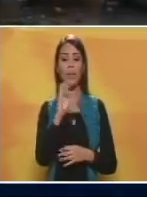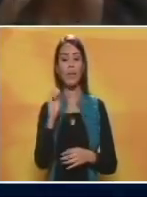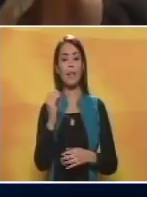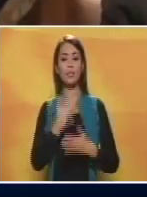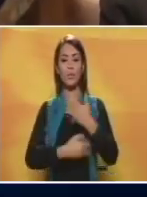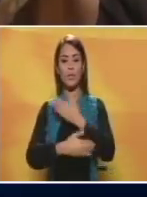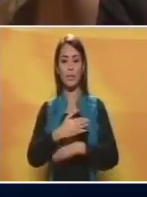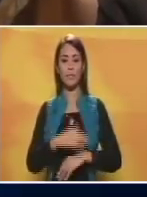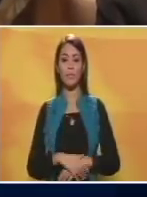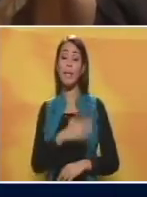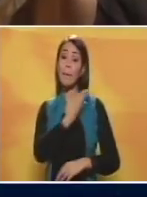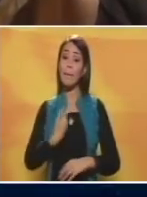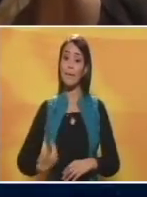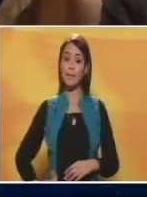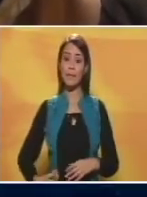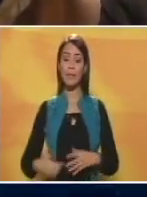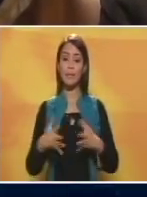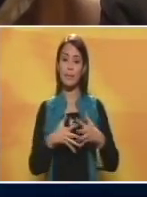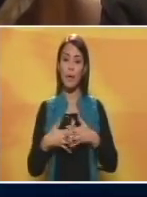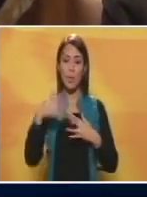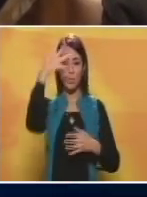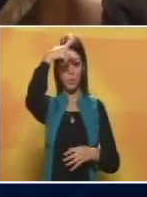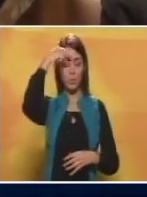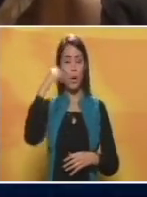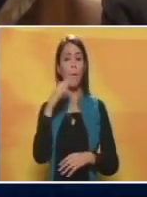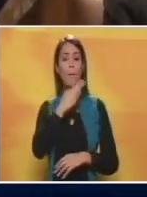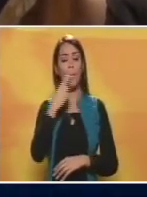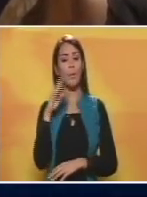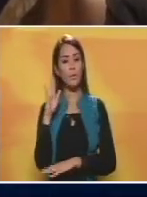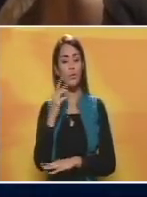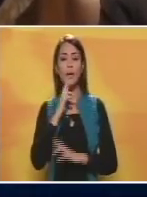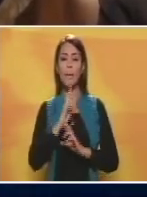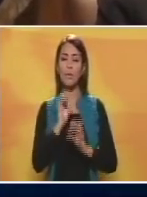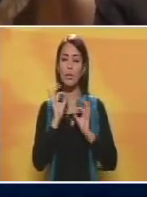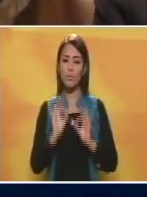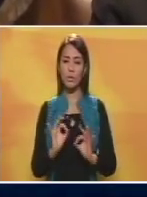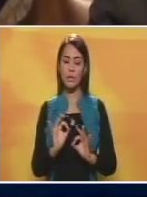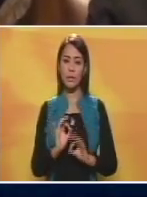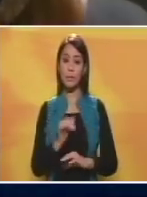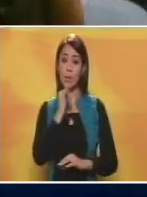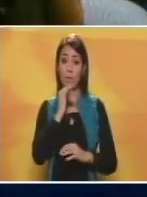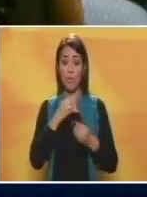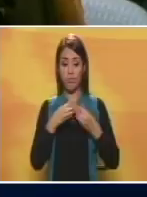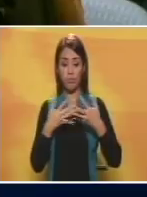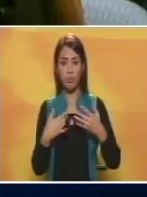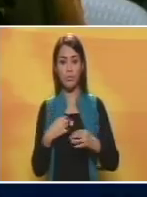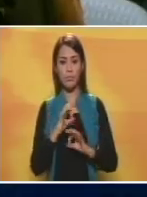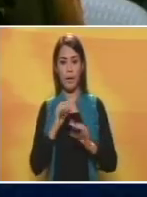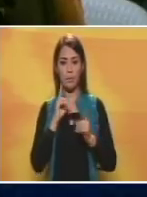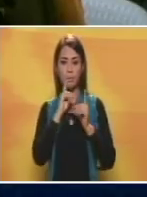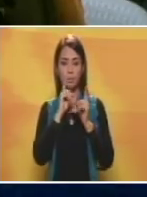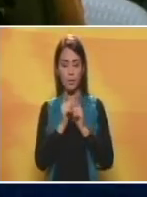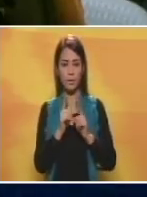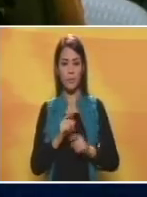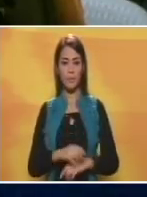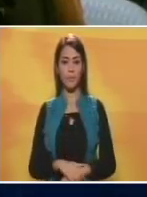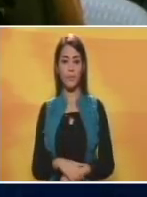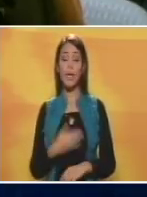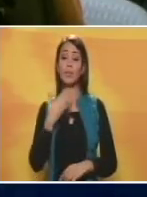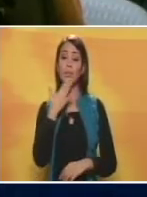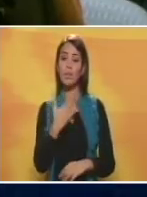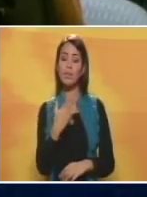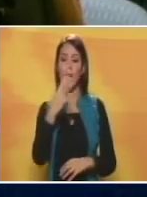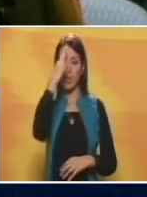el presidente de Estados Unidos, Donald Trump, prometió una respuesta contundente sin ofrecer más detalles. Se conoció que Washington solicitó al